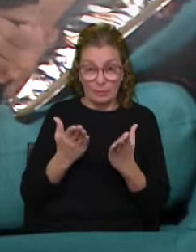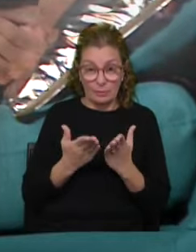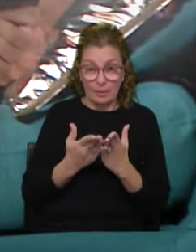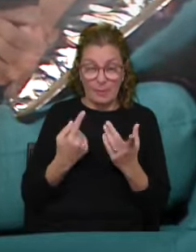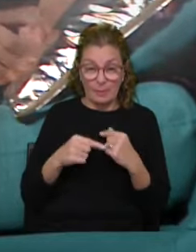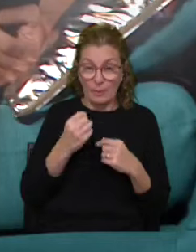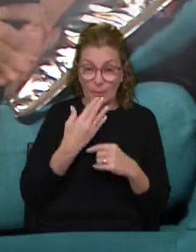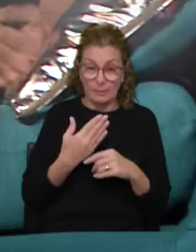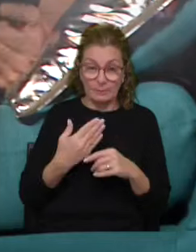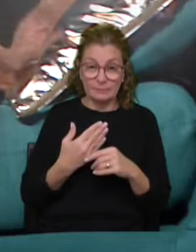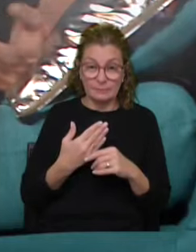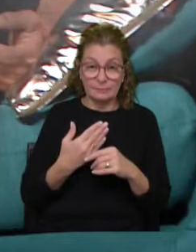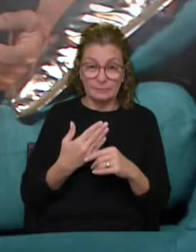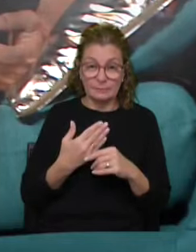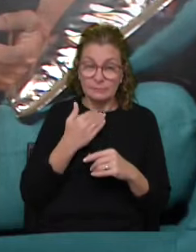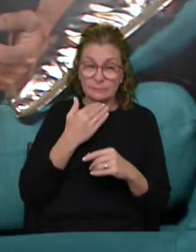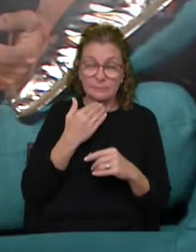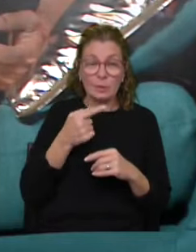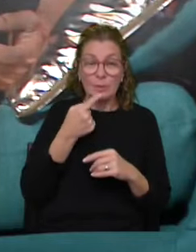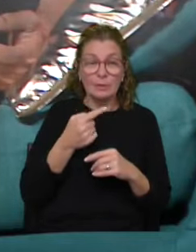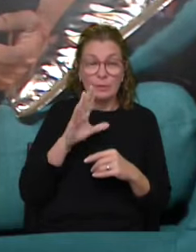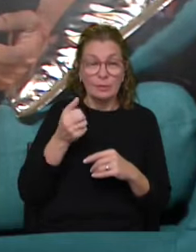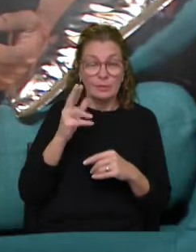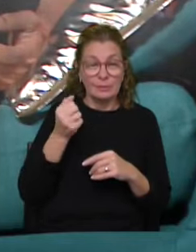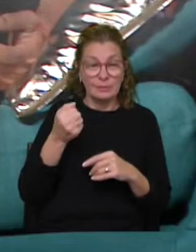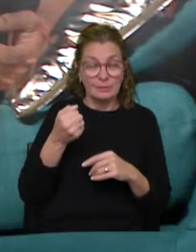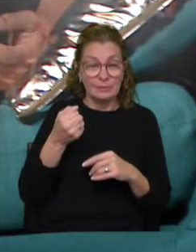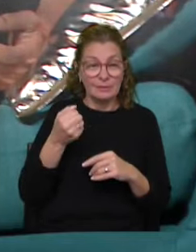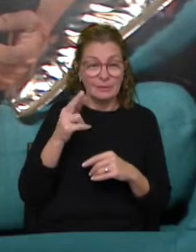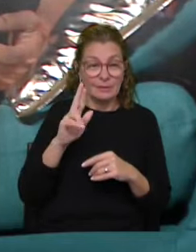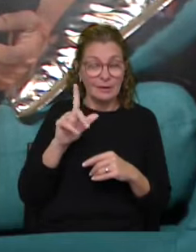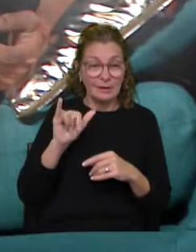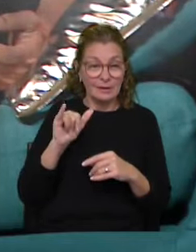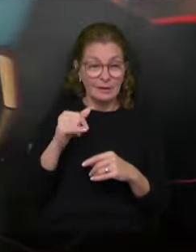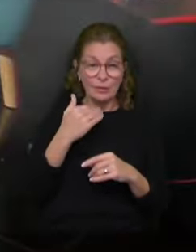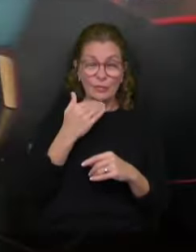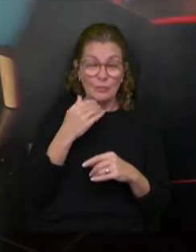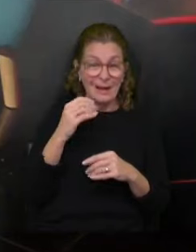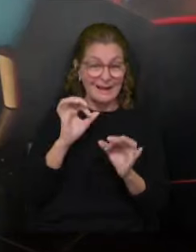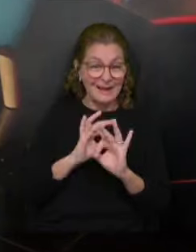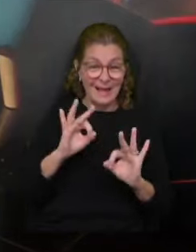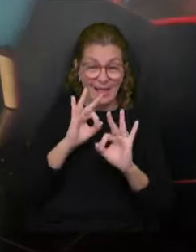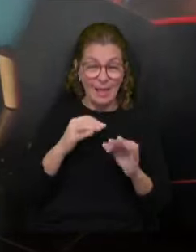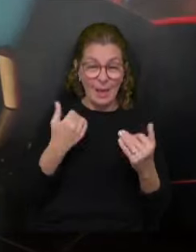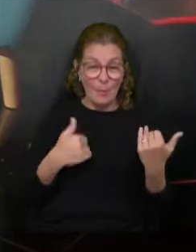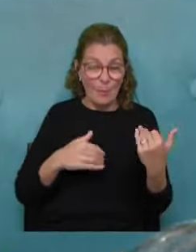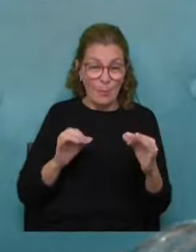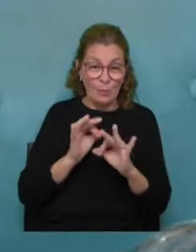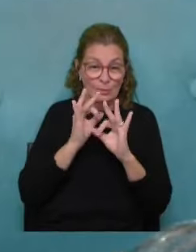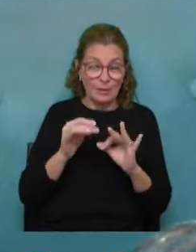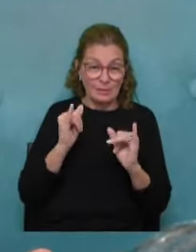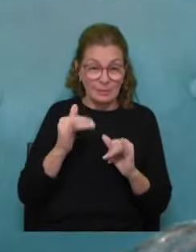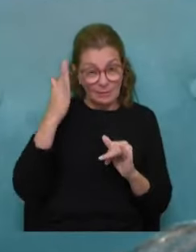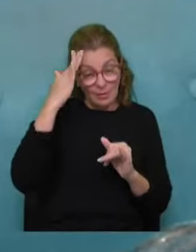bueno, no sé. Como dijo Charlie, se puede hacer rock, aunque no sepas nada de música, se puede hacer rock y bueno, si sabes